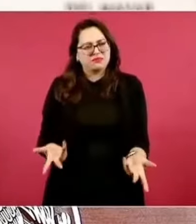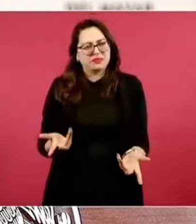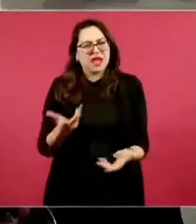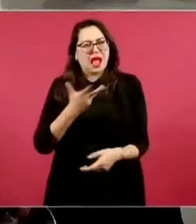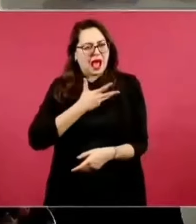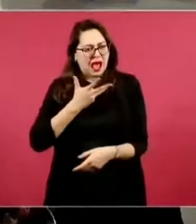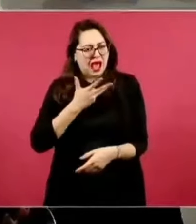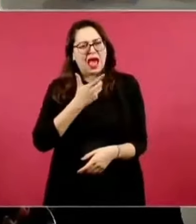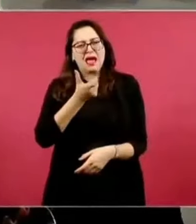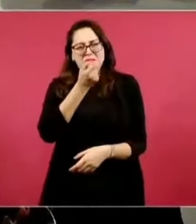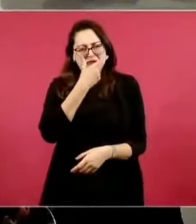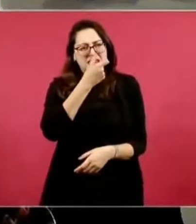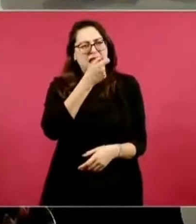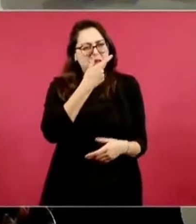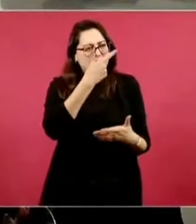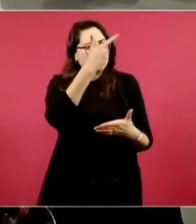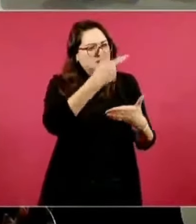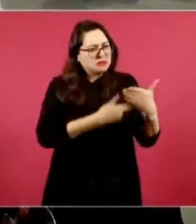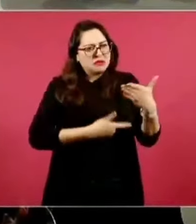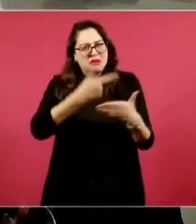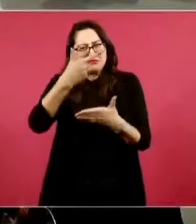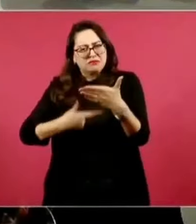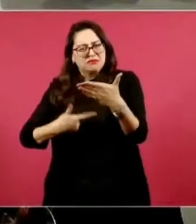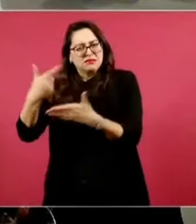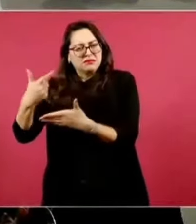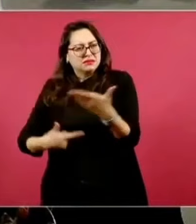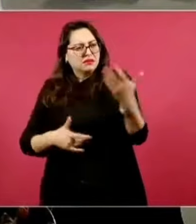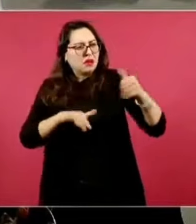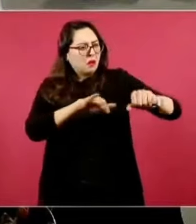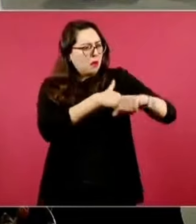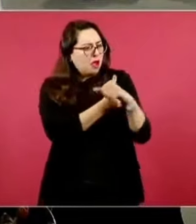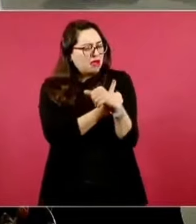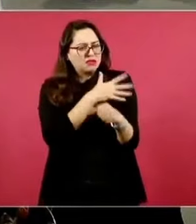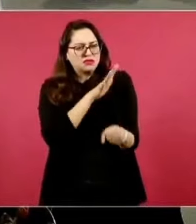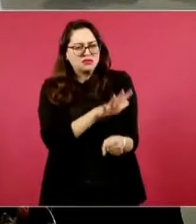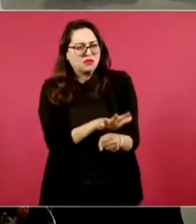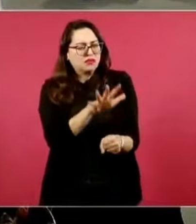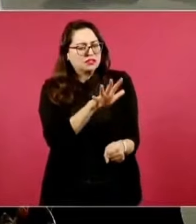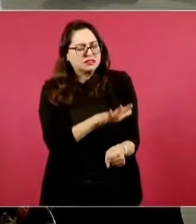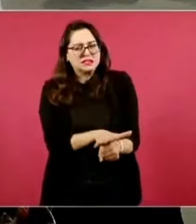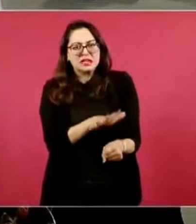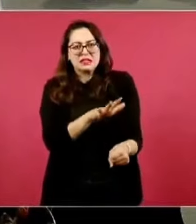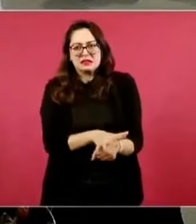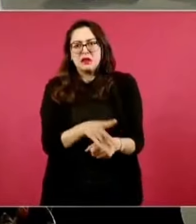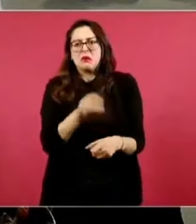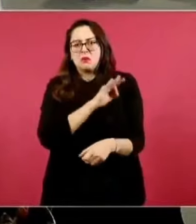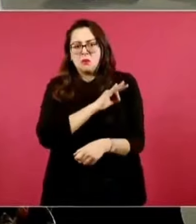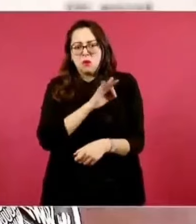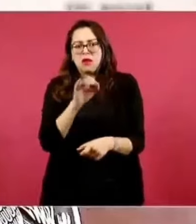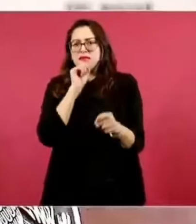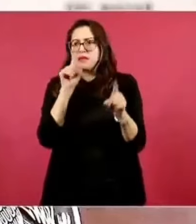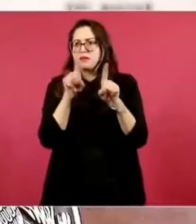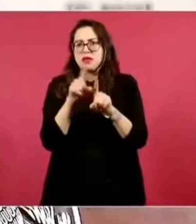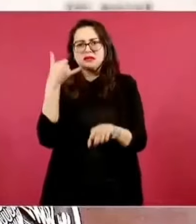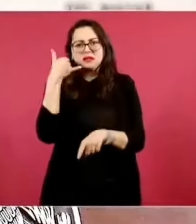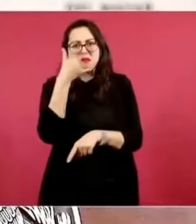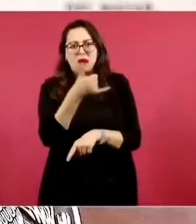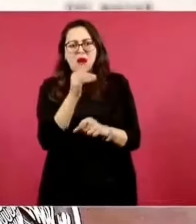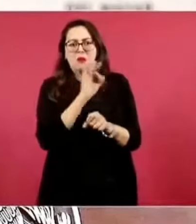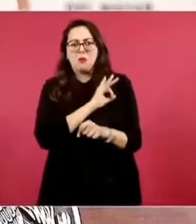personas y después la megafarma coordina la posibilidad de de que ese medicamento se encuentre en alguna